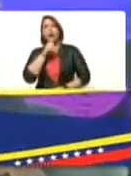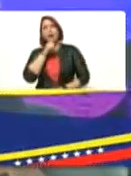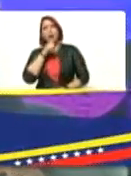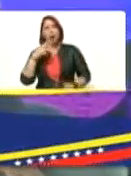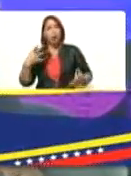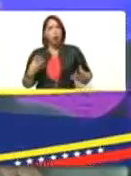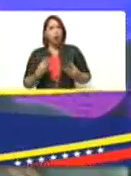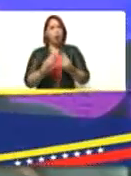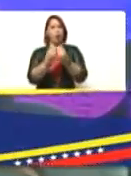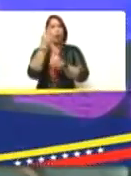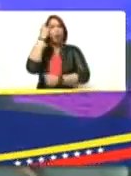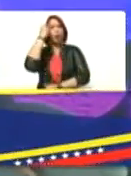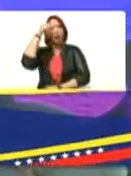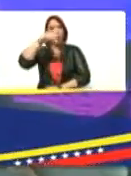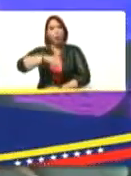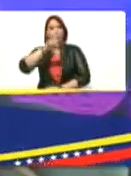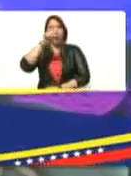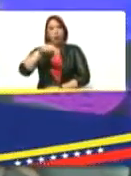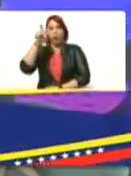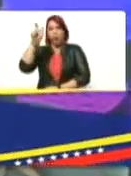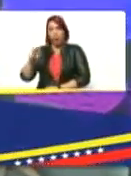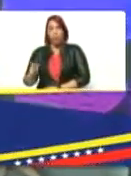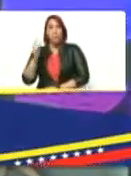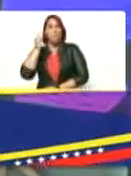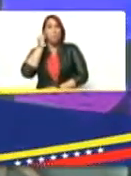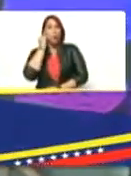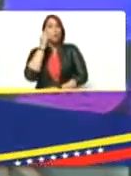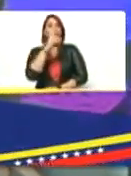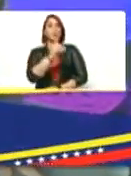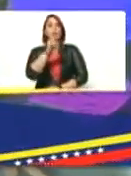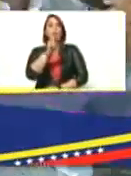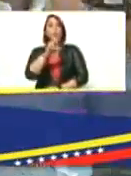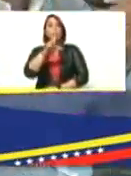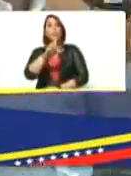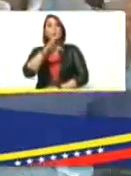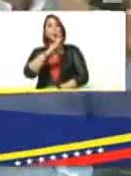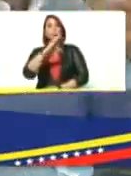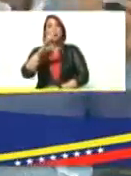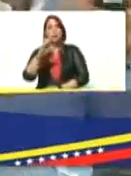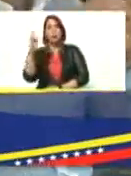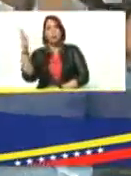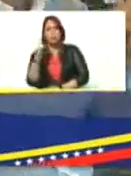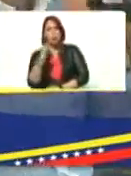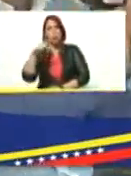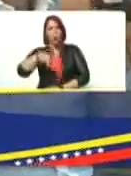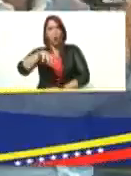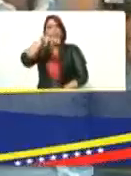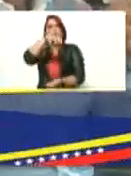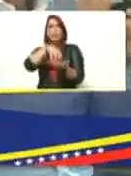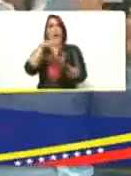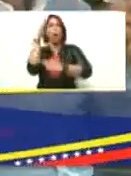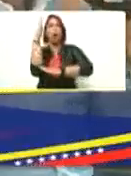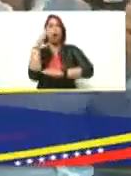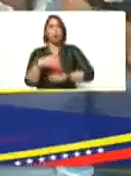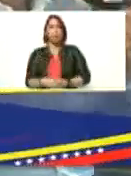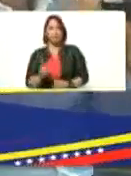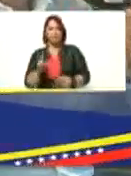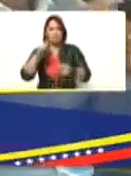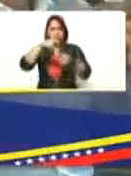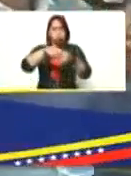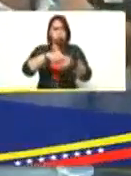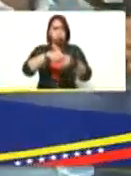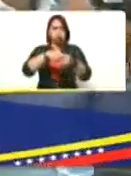de hoy. A la historiadora Dulce Marrufo, quien viene desde el Estado Lara, integrante de la